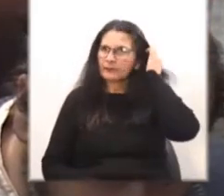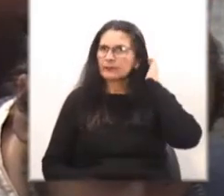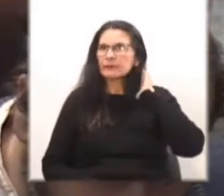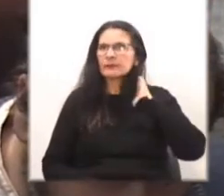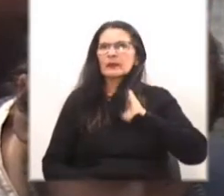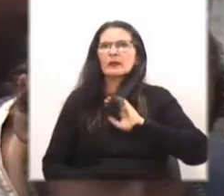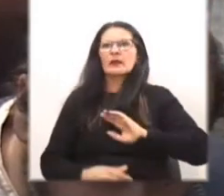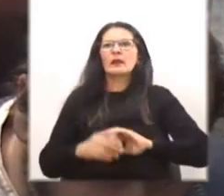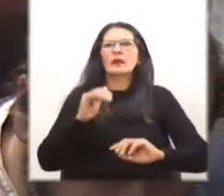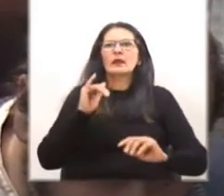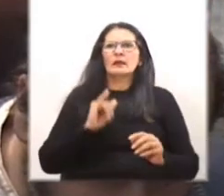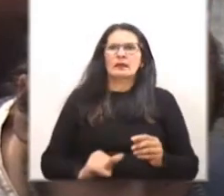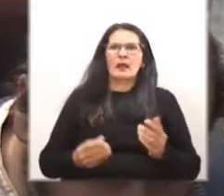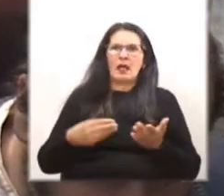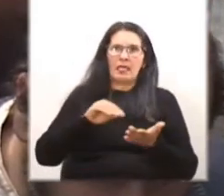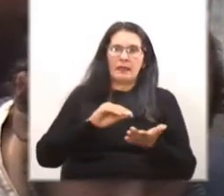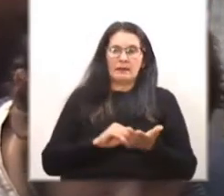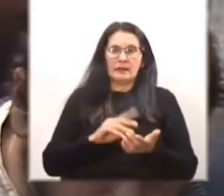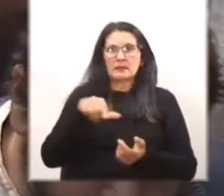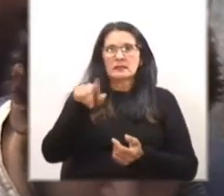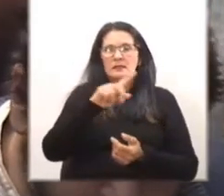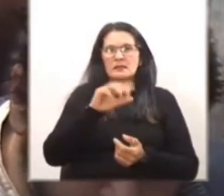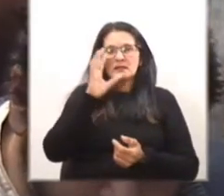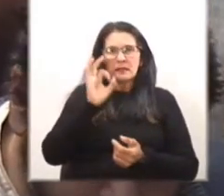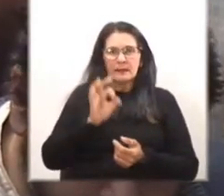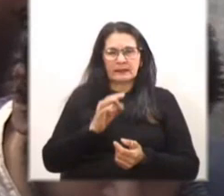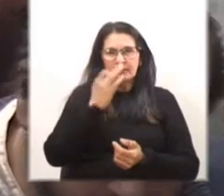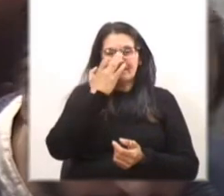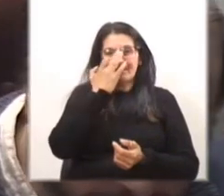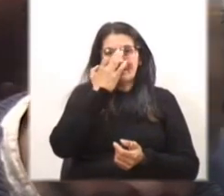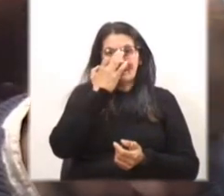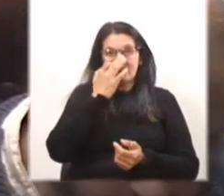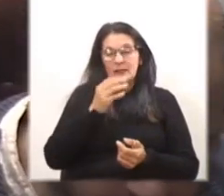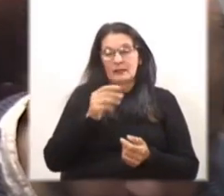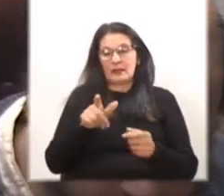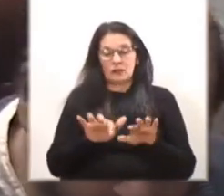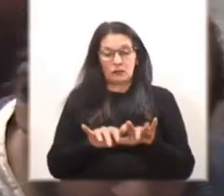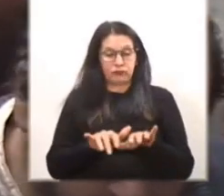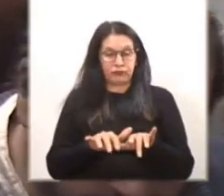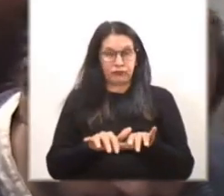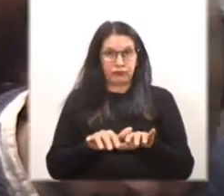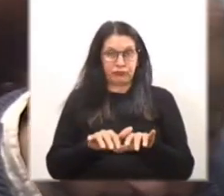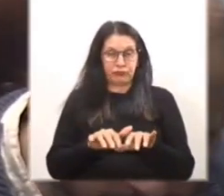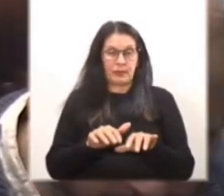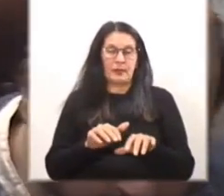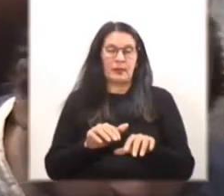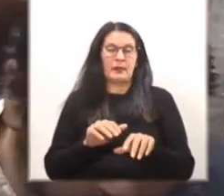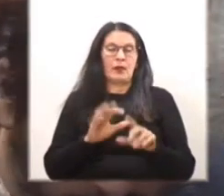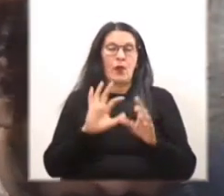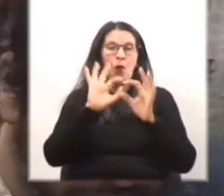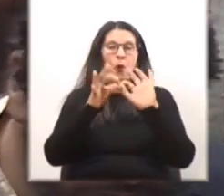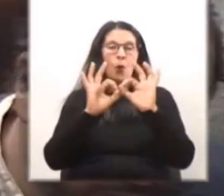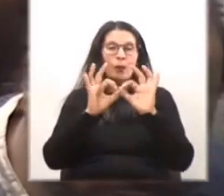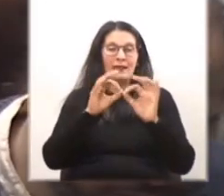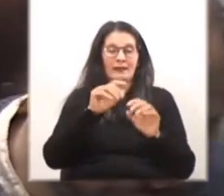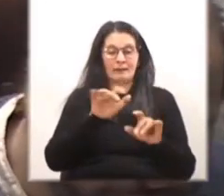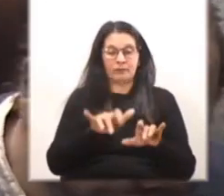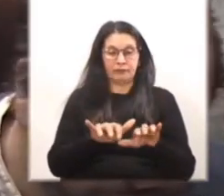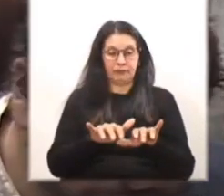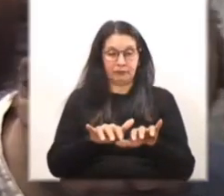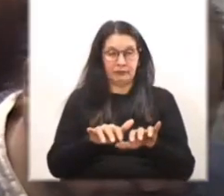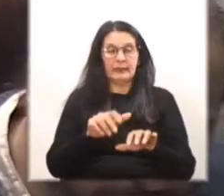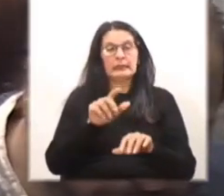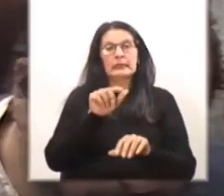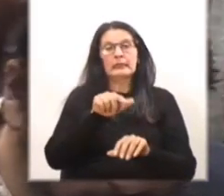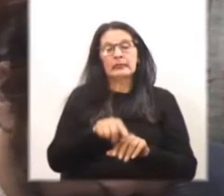Y además hay que tener en cuenta que si uno googlea en la página de Cancillería, entre